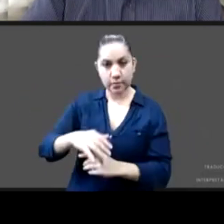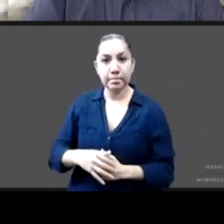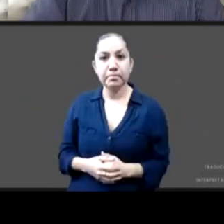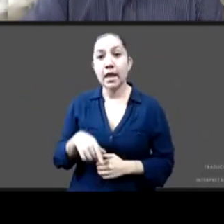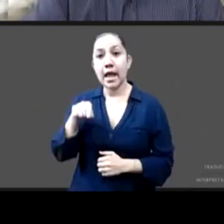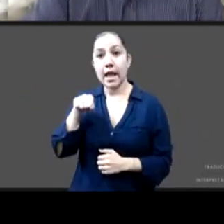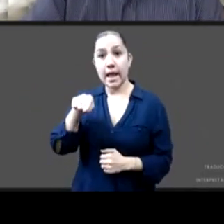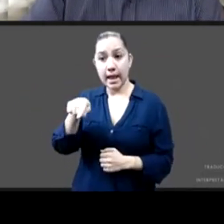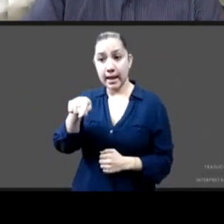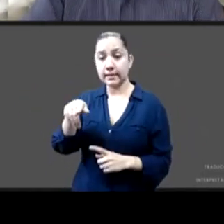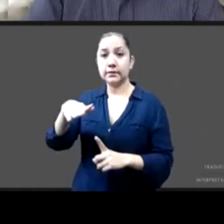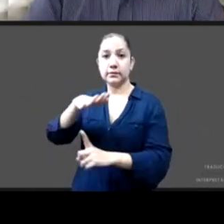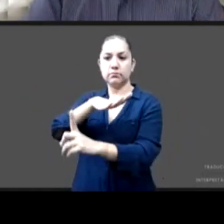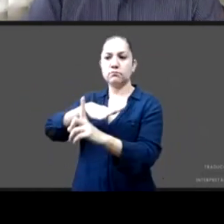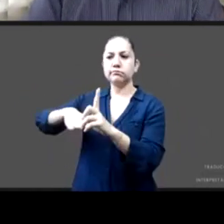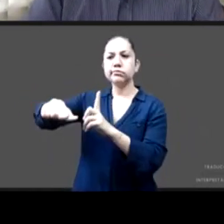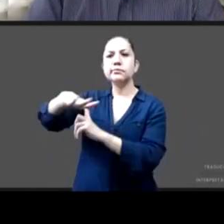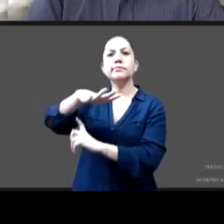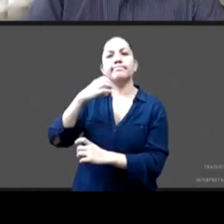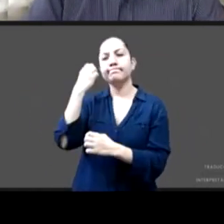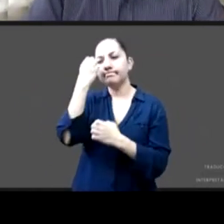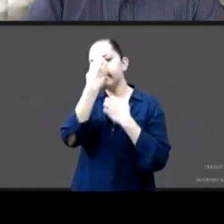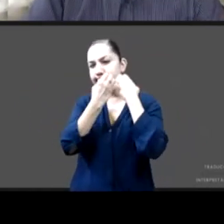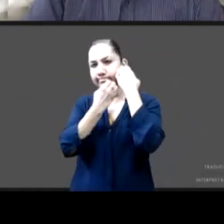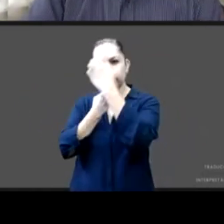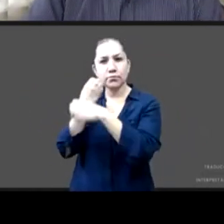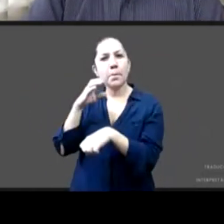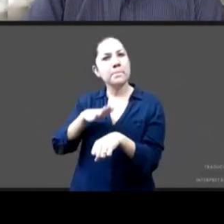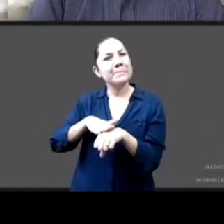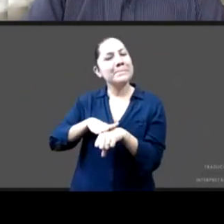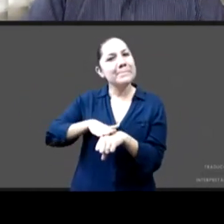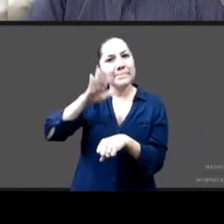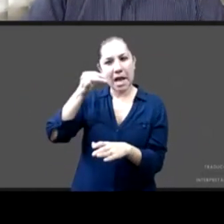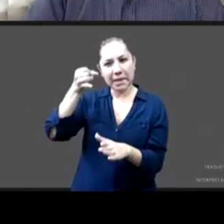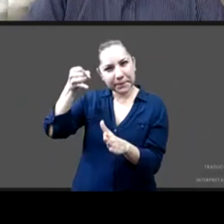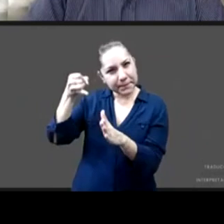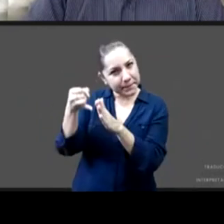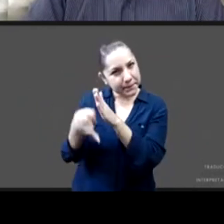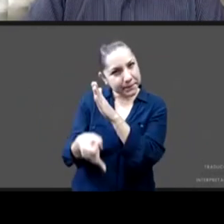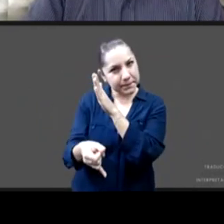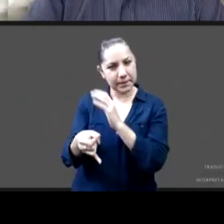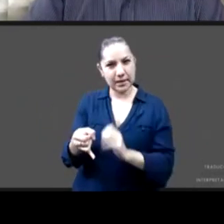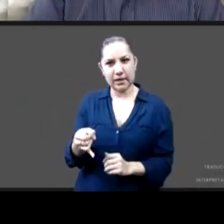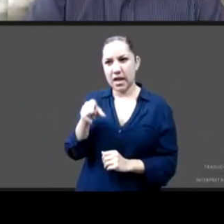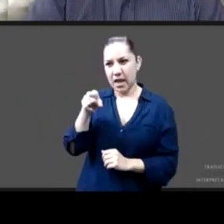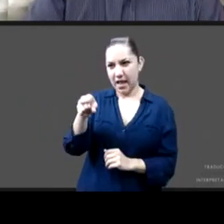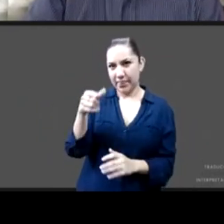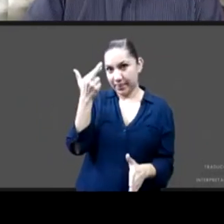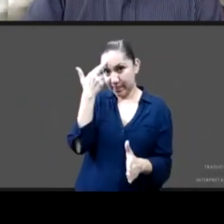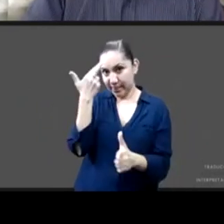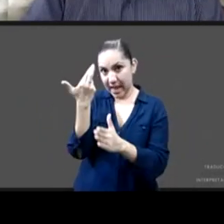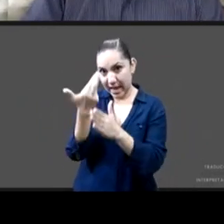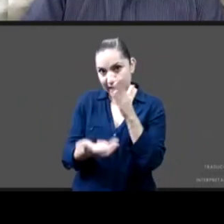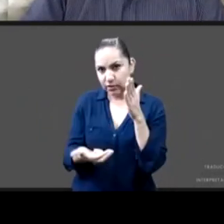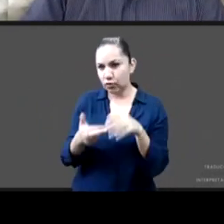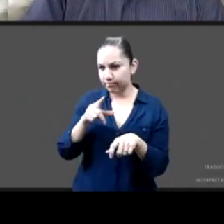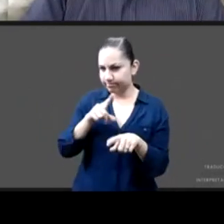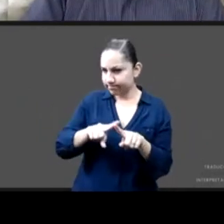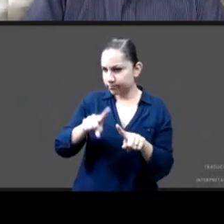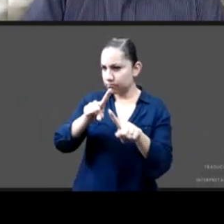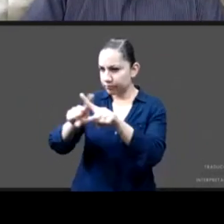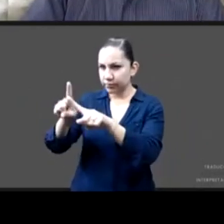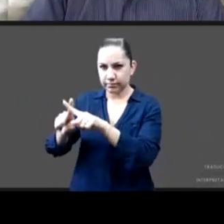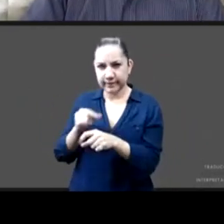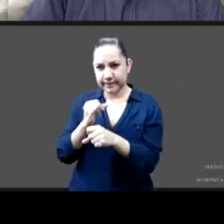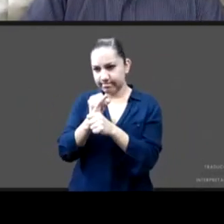digamos, un análisis mucho más amplio, mucho más profundo de los delitos, en este caso, en esa